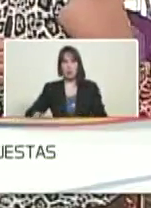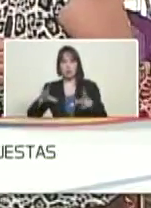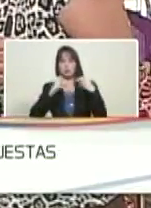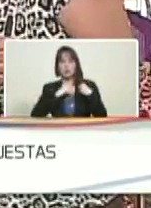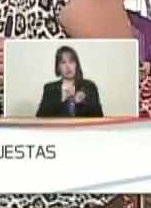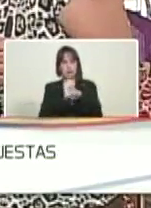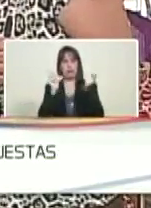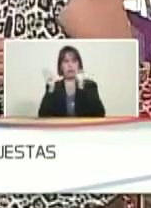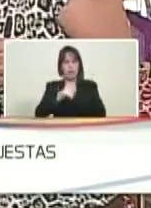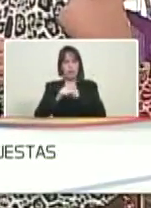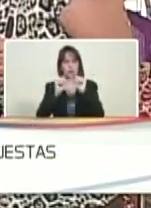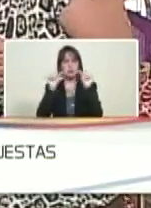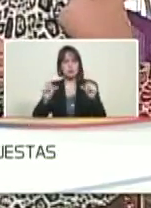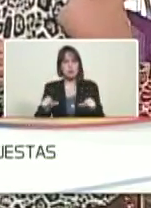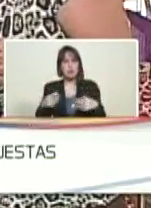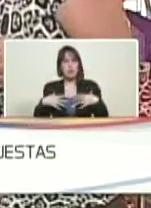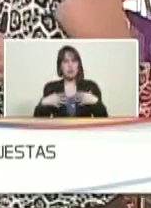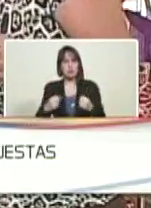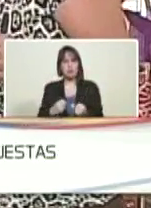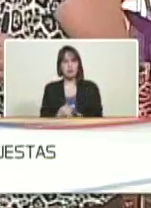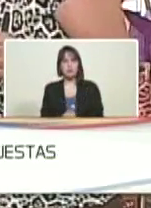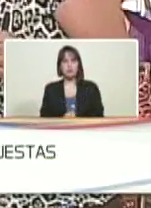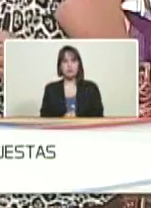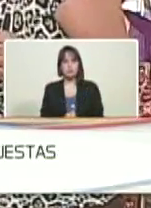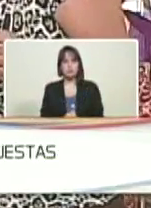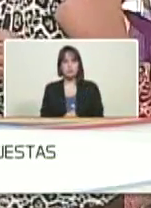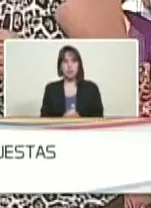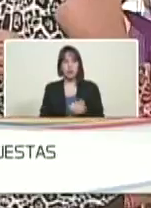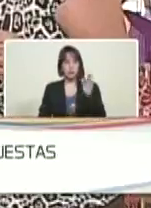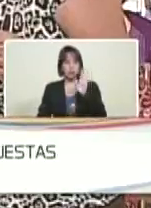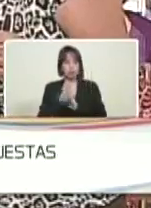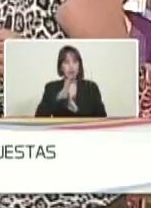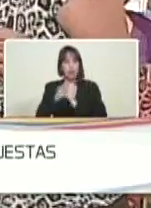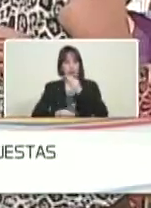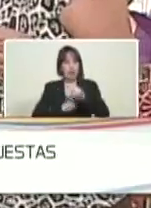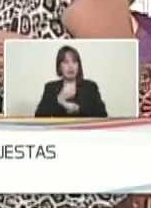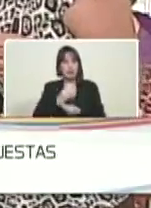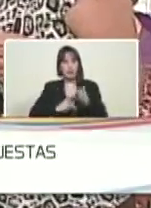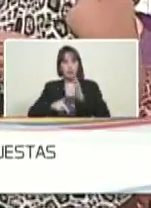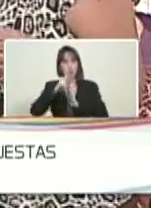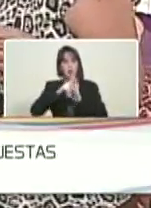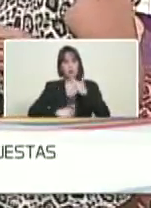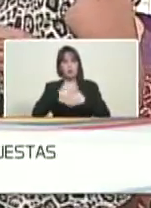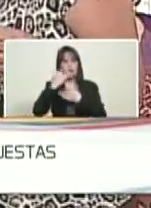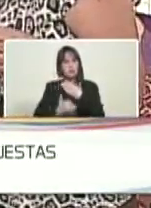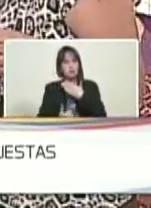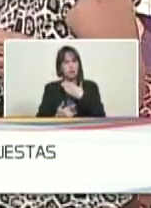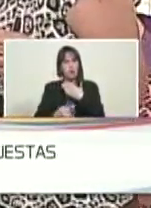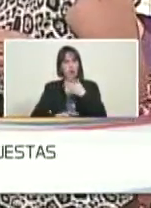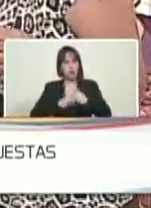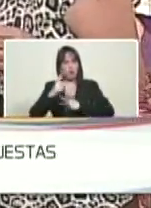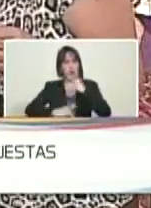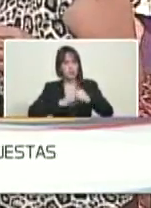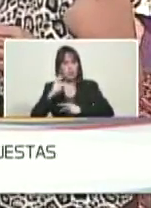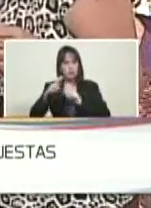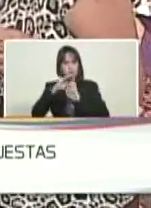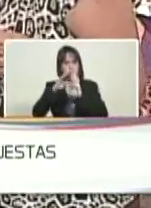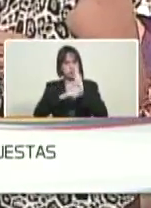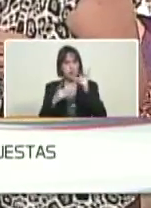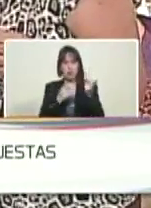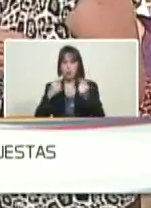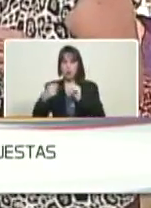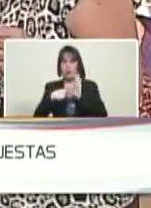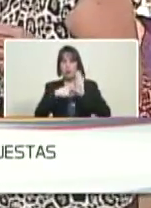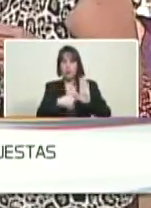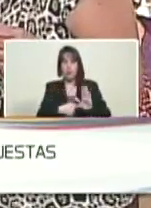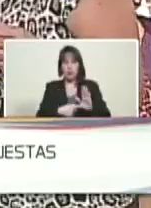Sistema Público Nacional de Salud, crear proyectos socioproductivos para fortalecer las medidas económicas construidas y